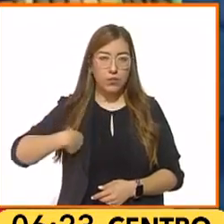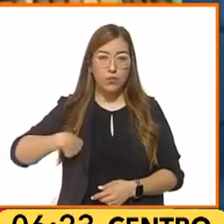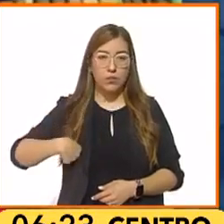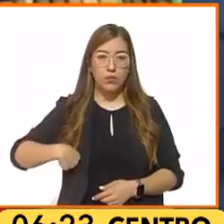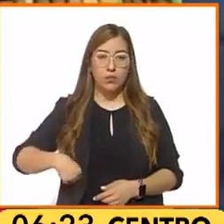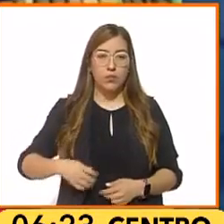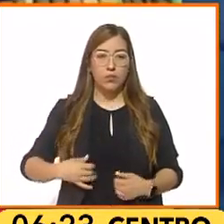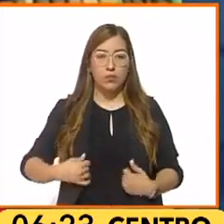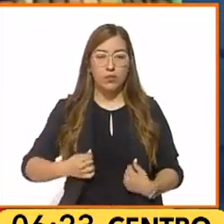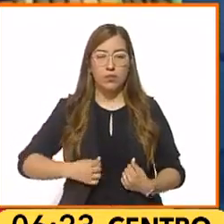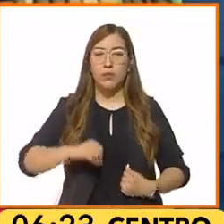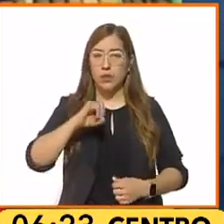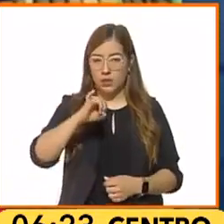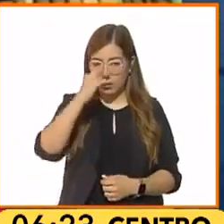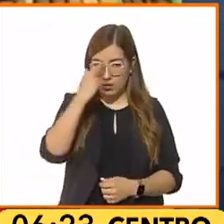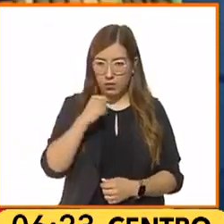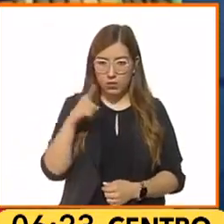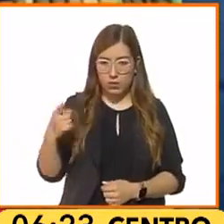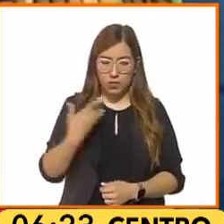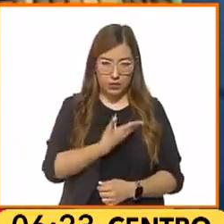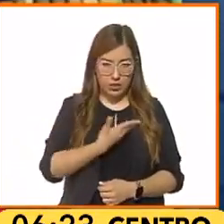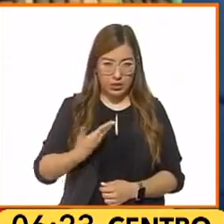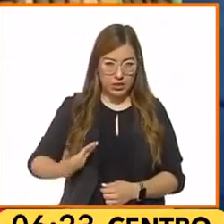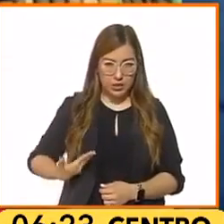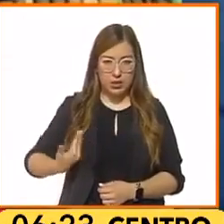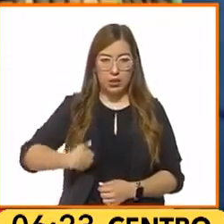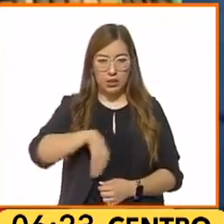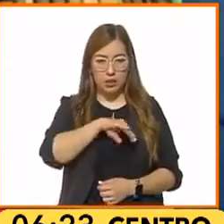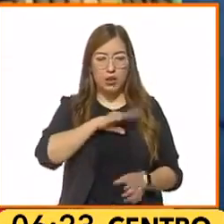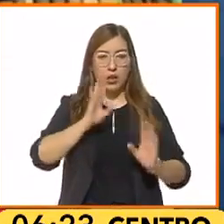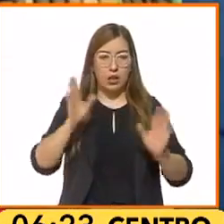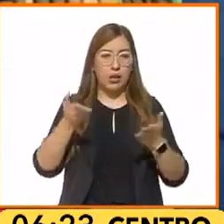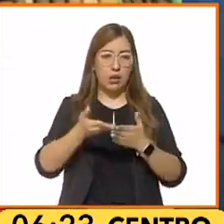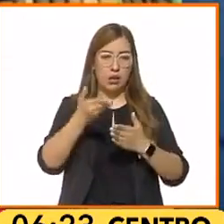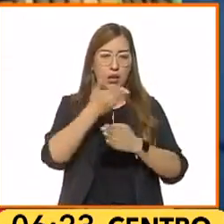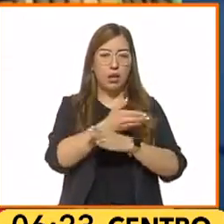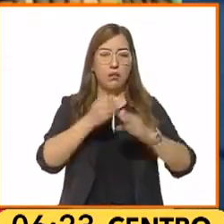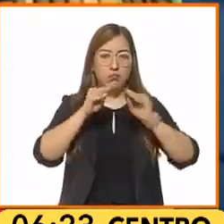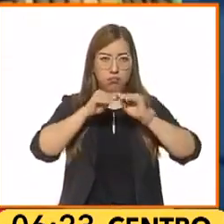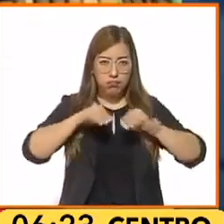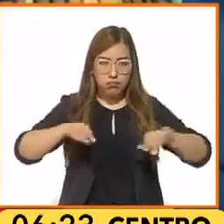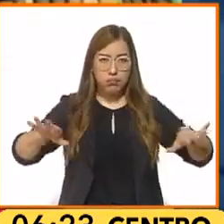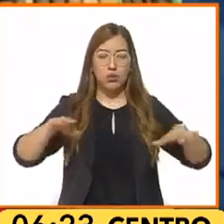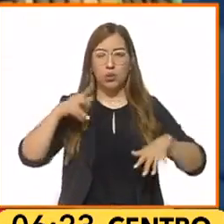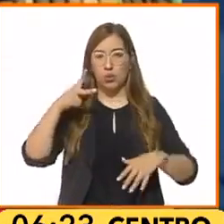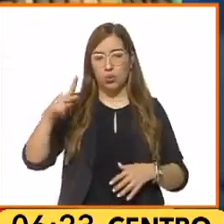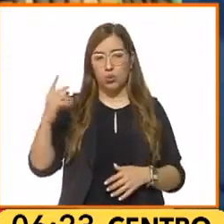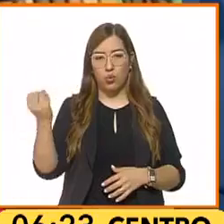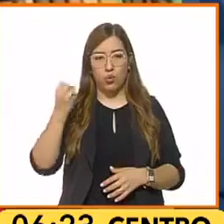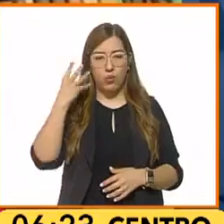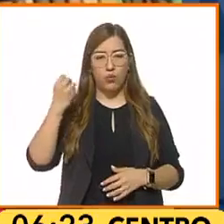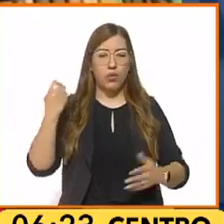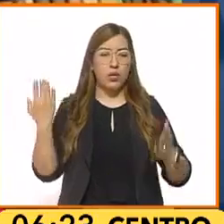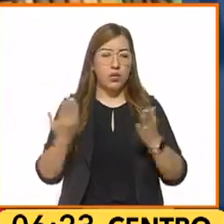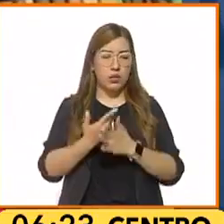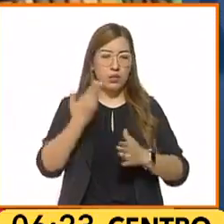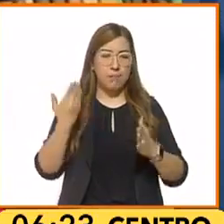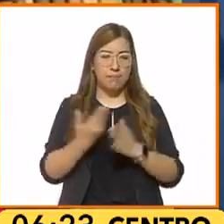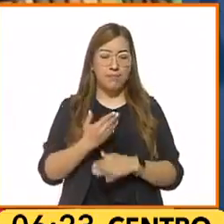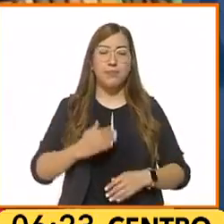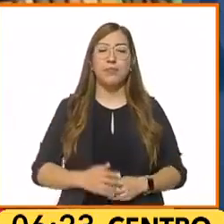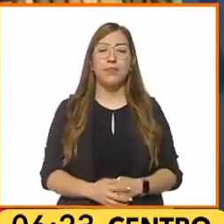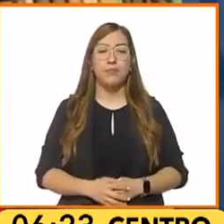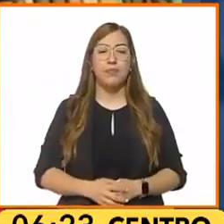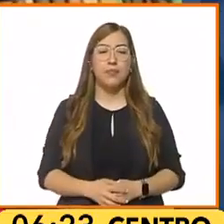como la presidenta Claudia Sheinbaum lo anunció en la conferencia mañanera del pueblo, se